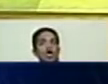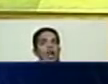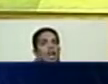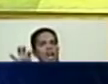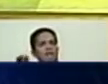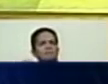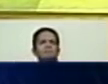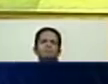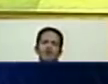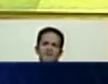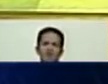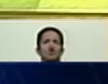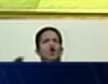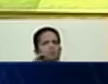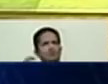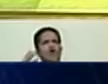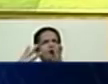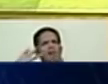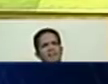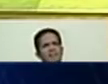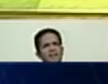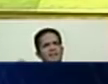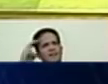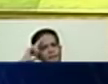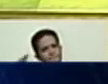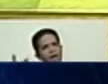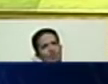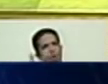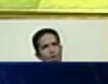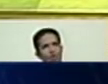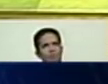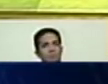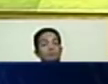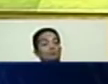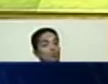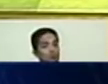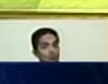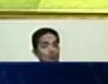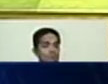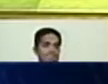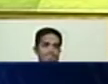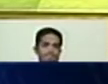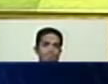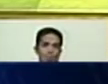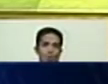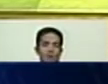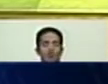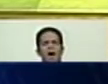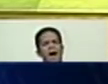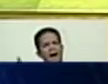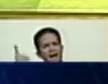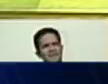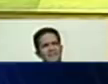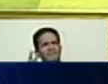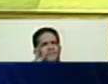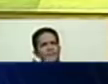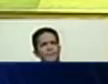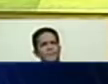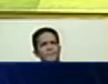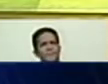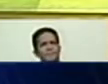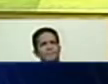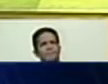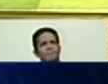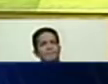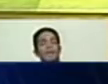busquemos los canales de entendimiento con respeto mutuo. Eso es lo que nosotros hemos hecho. Ayer veíamos incluso cómo ya la